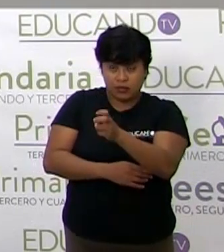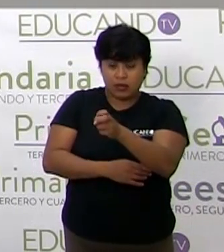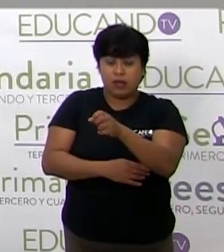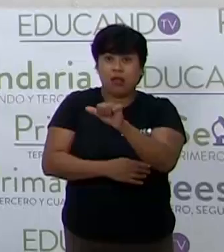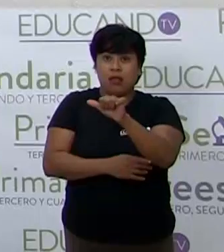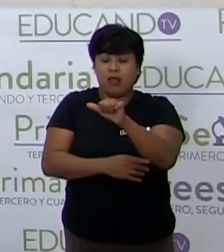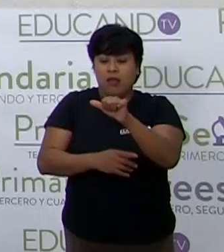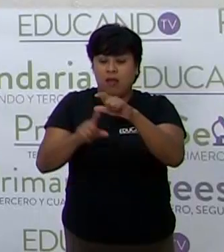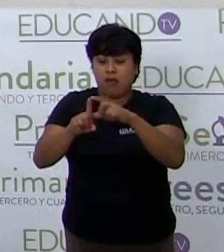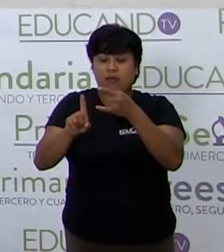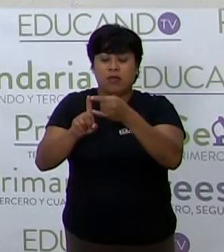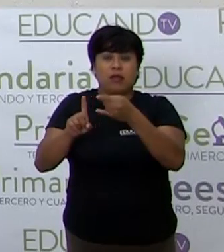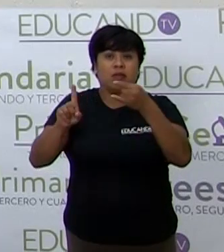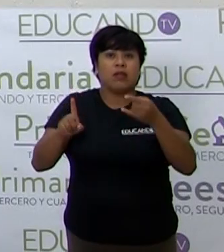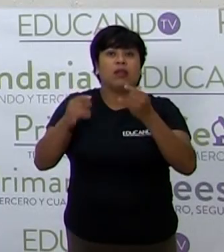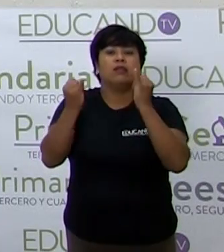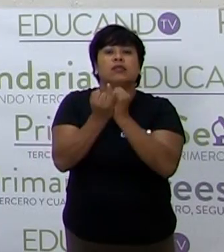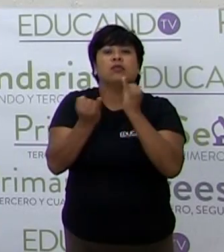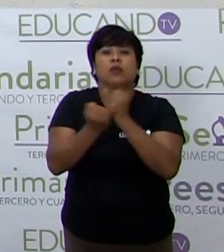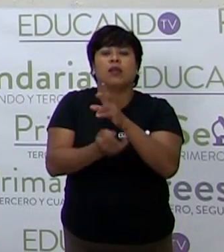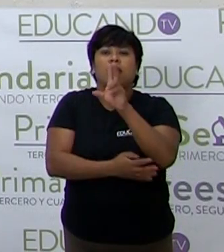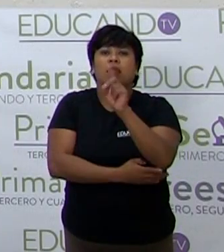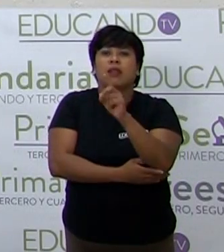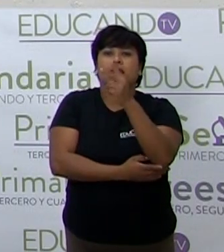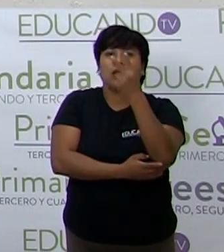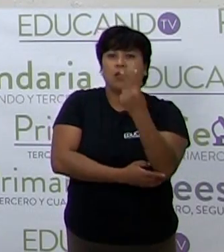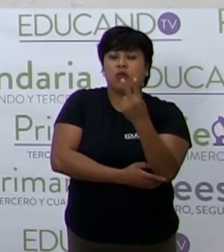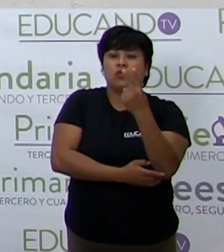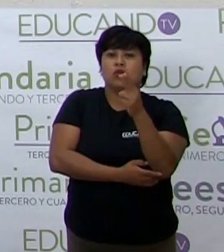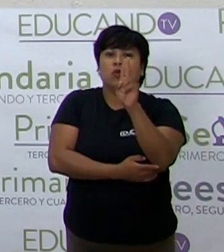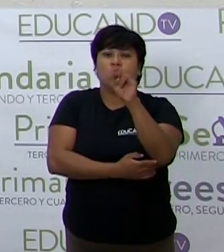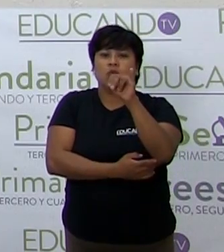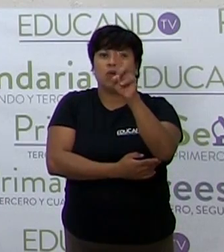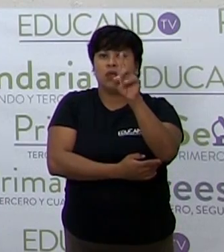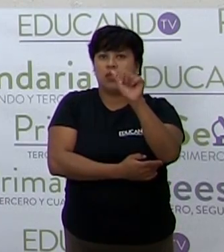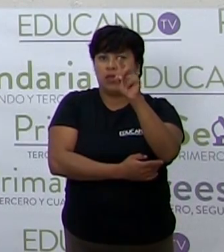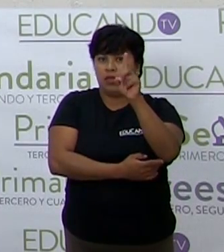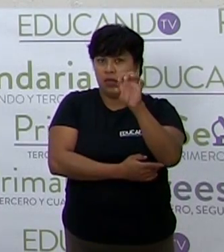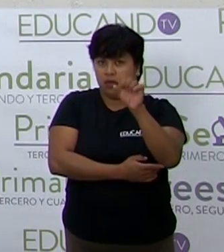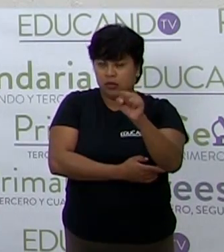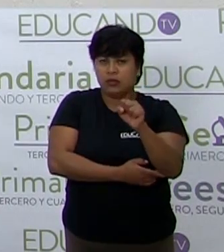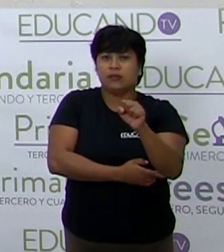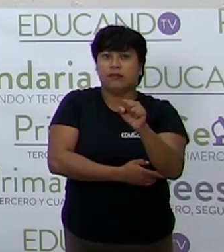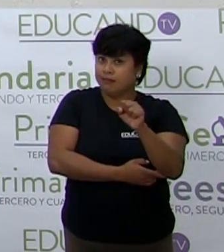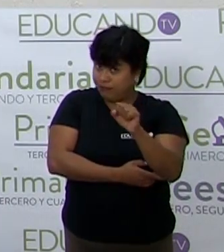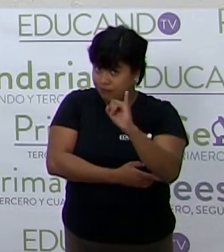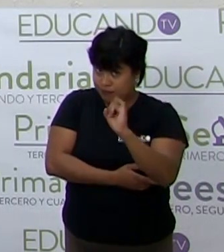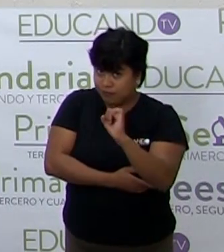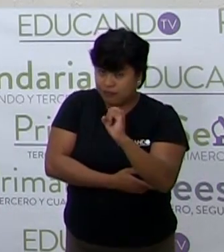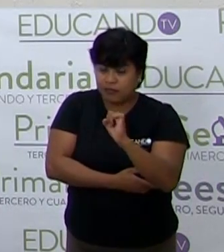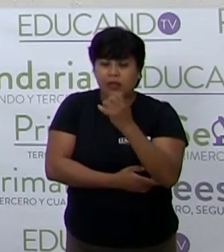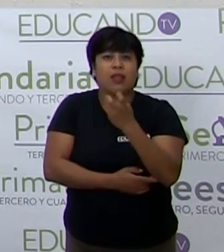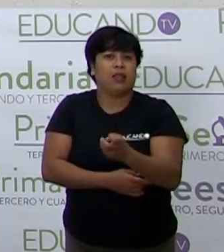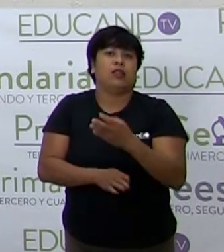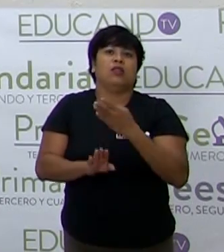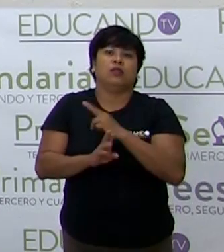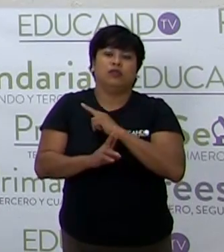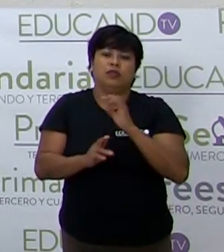figura geométrica es igual a 32 unidades cuadradas. ¿Sale? Hasta ahí